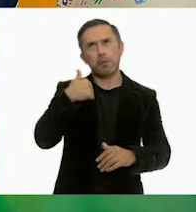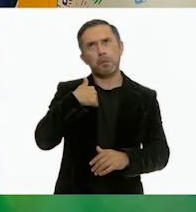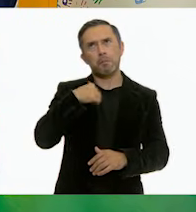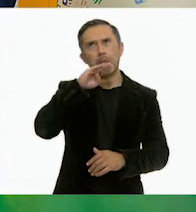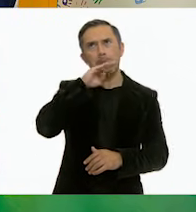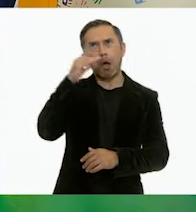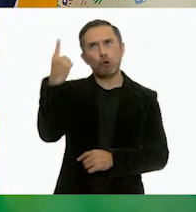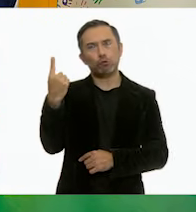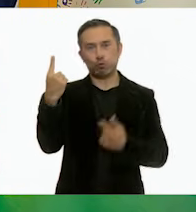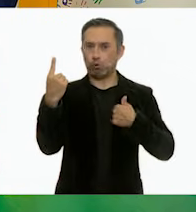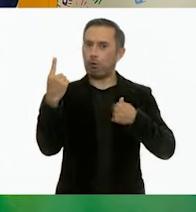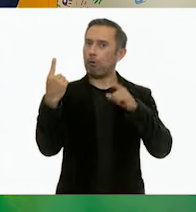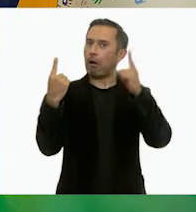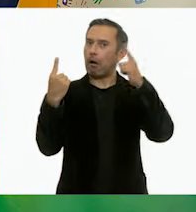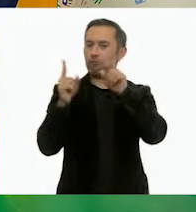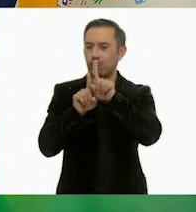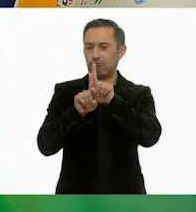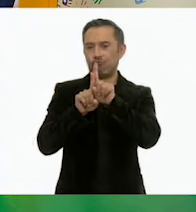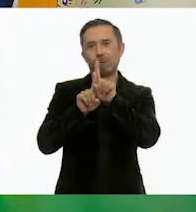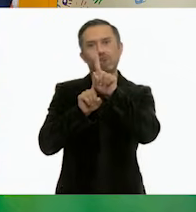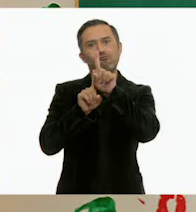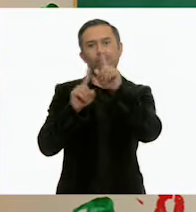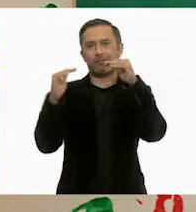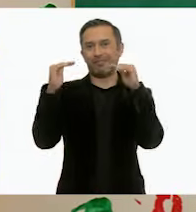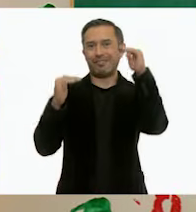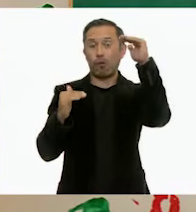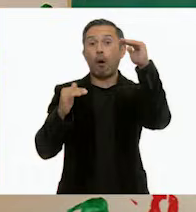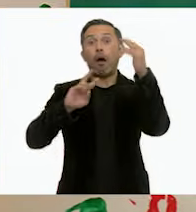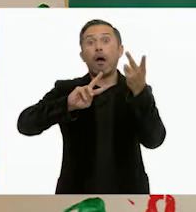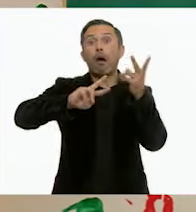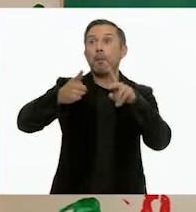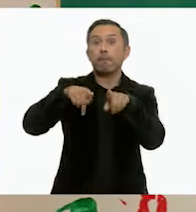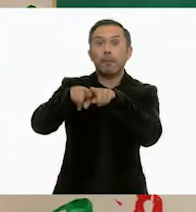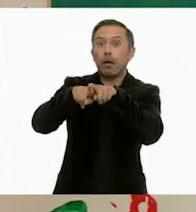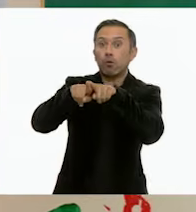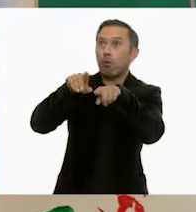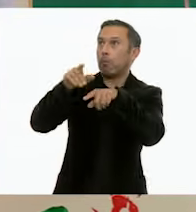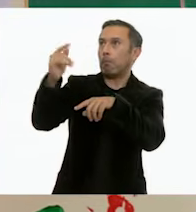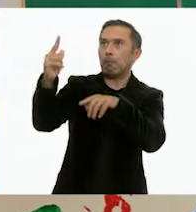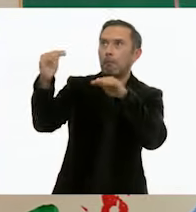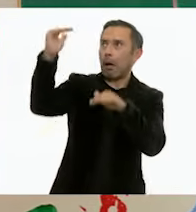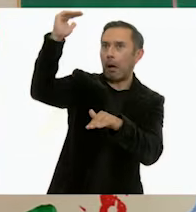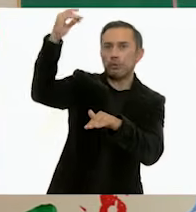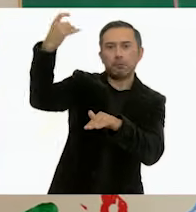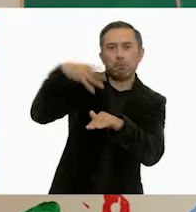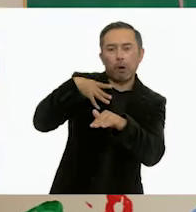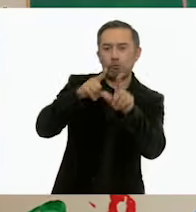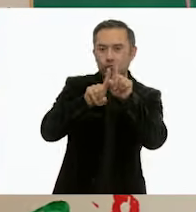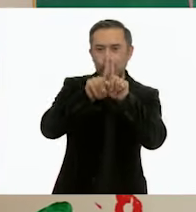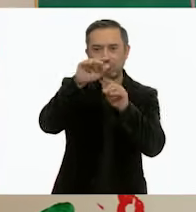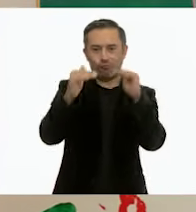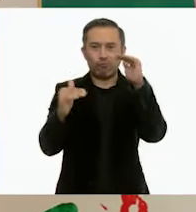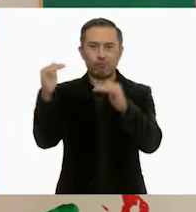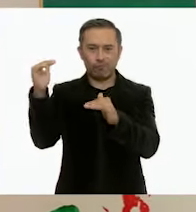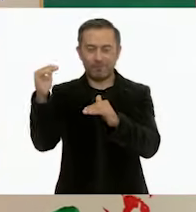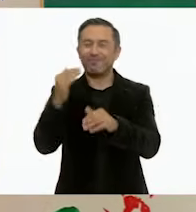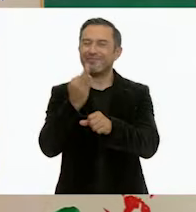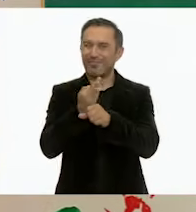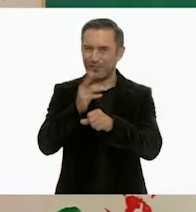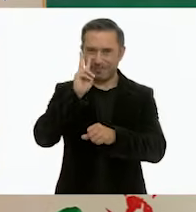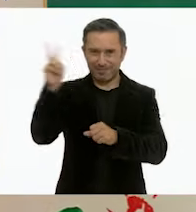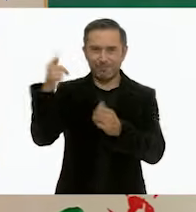hermano. Así es. Y te pedimos que esta tabla la contestes y hagas